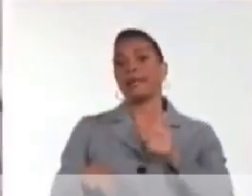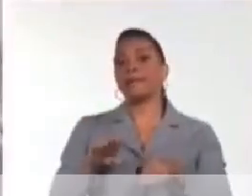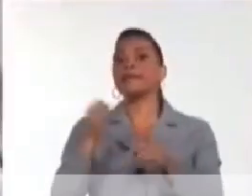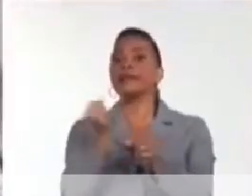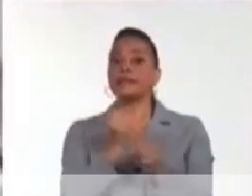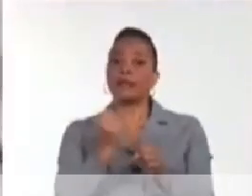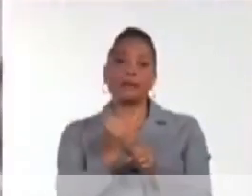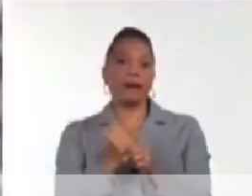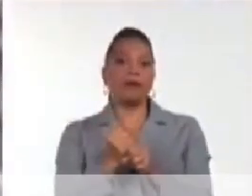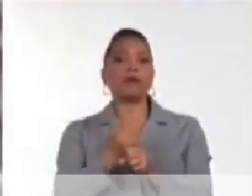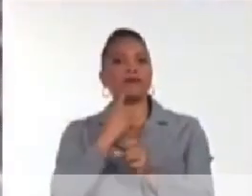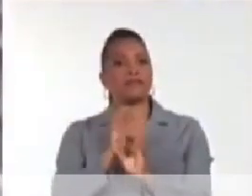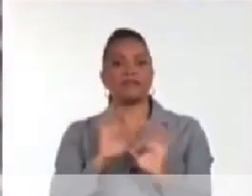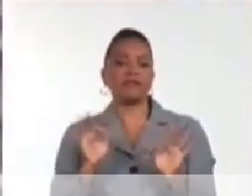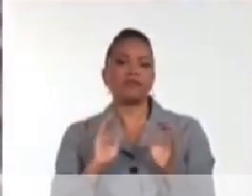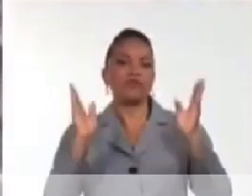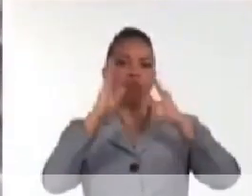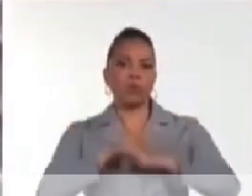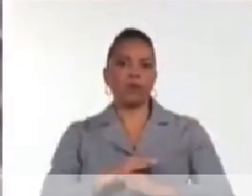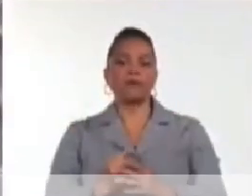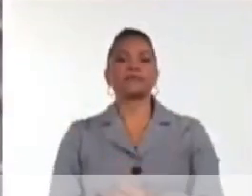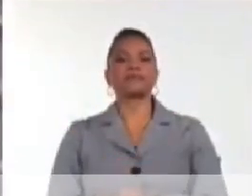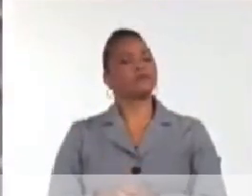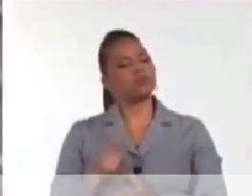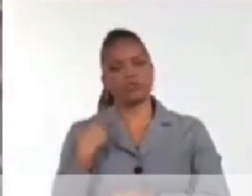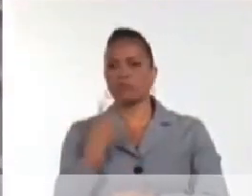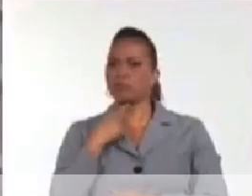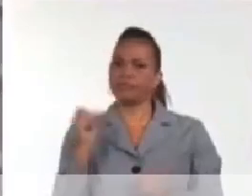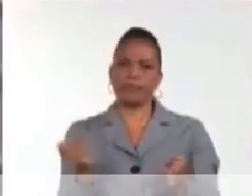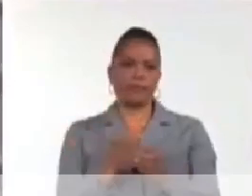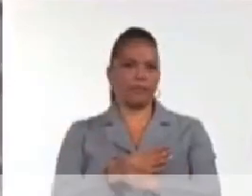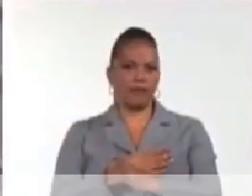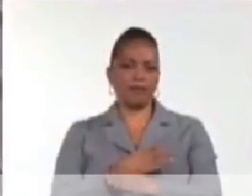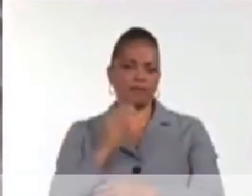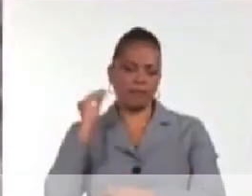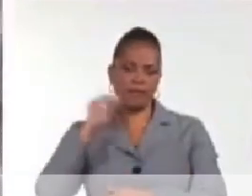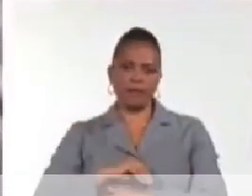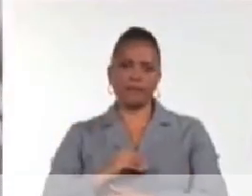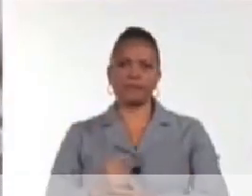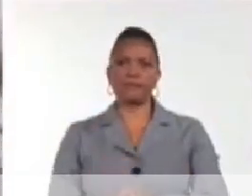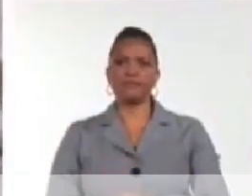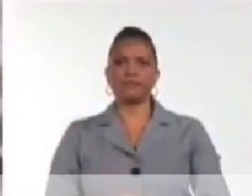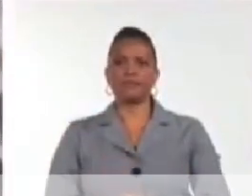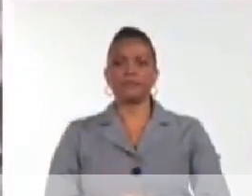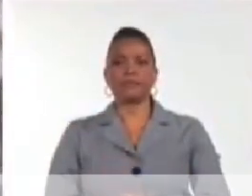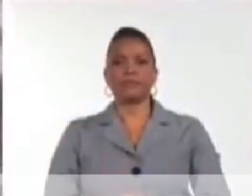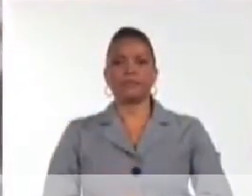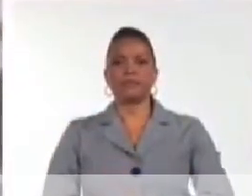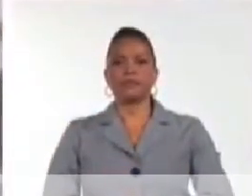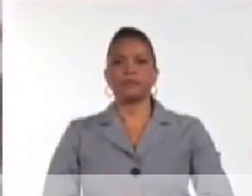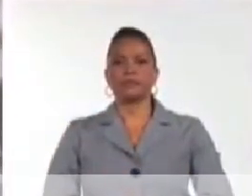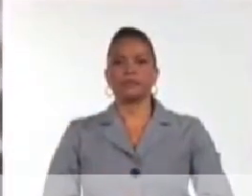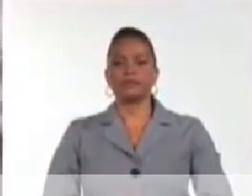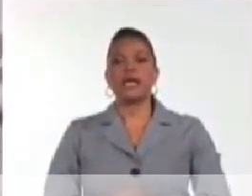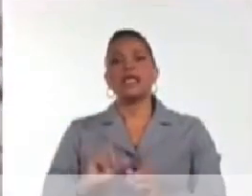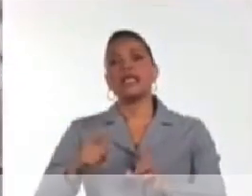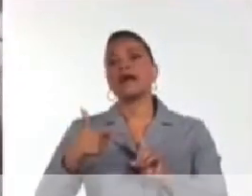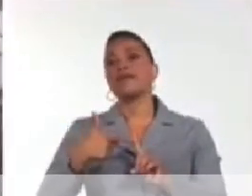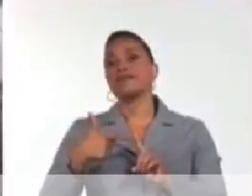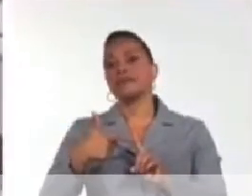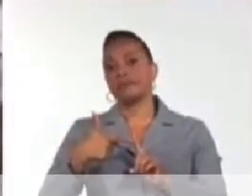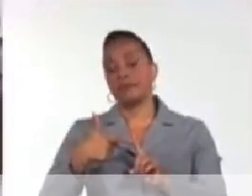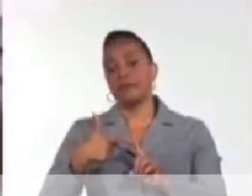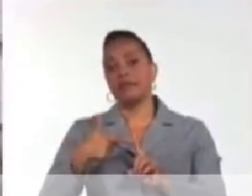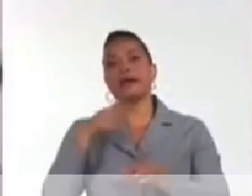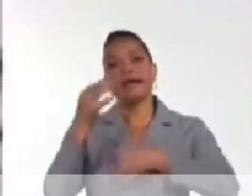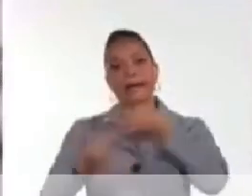¿verdad? Que no son eficientes. En eso, clarísimo. Últimamente, no sé si planteó la vicepresidenta Ana Mari, que